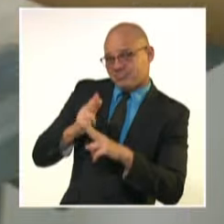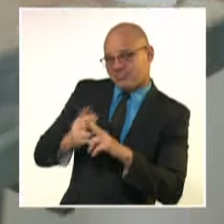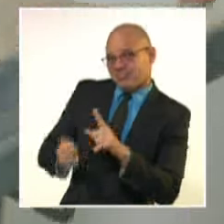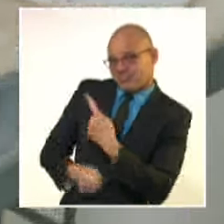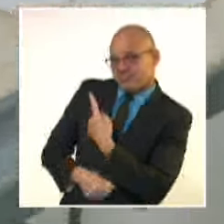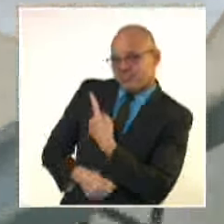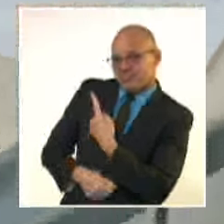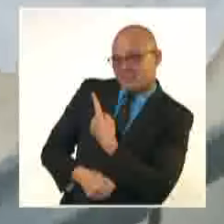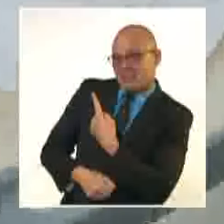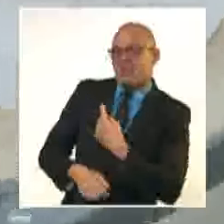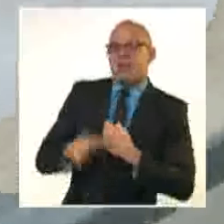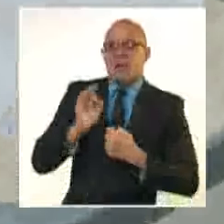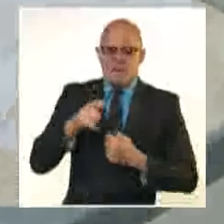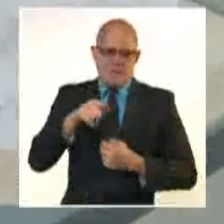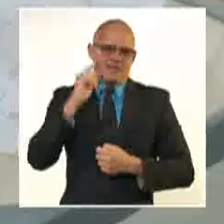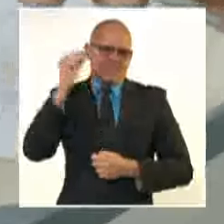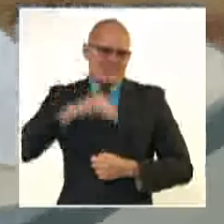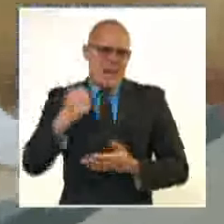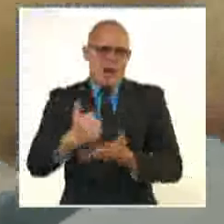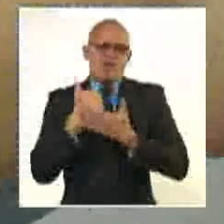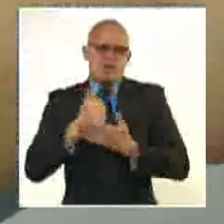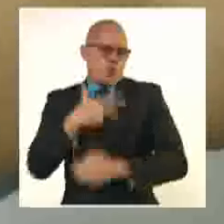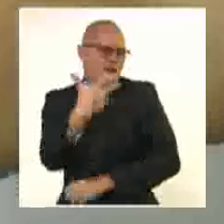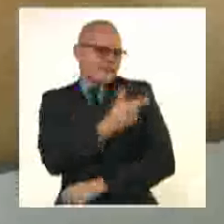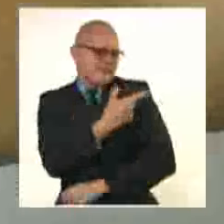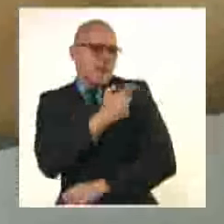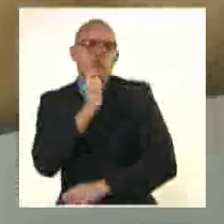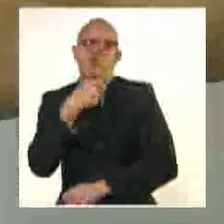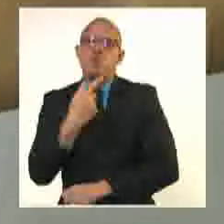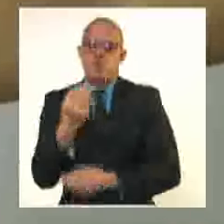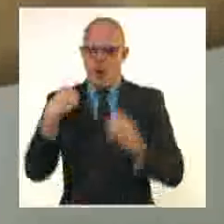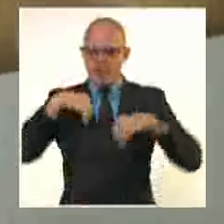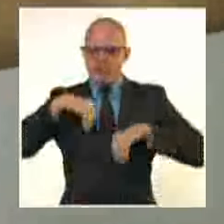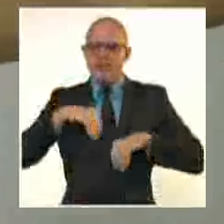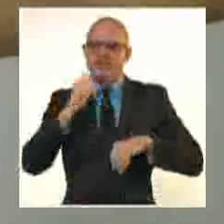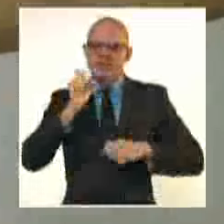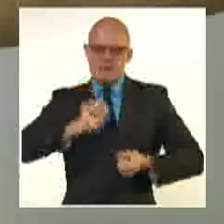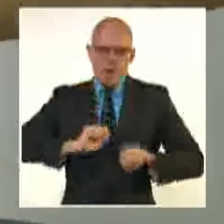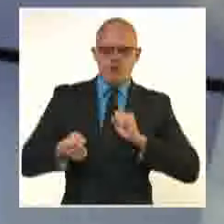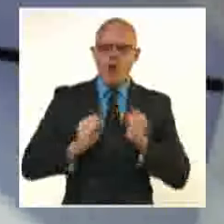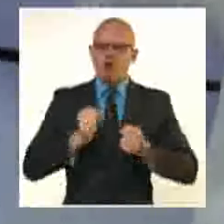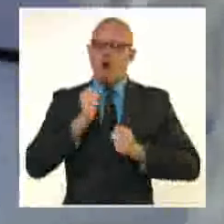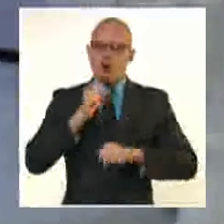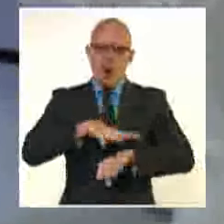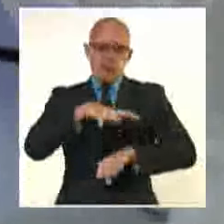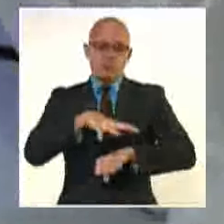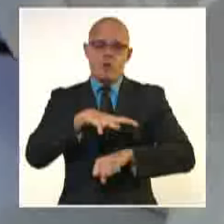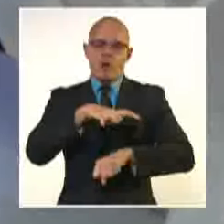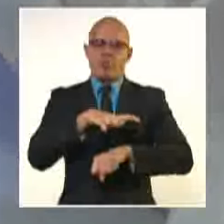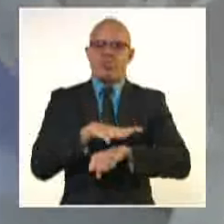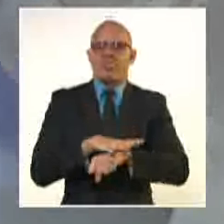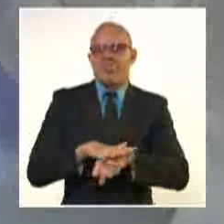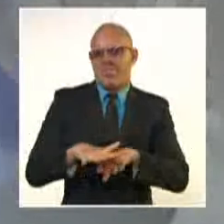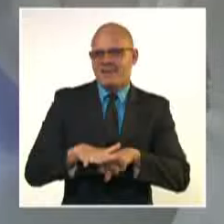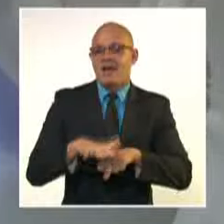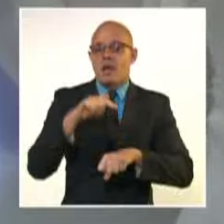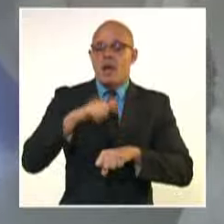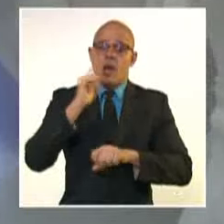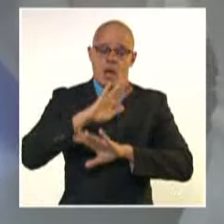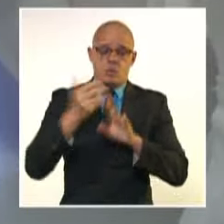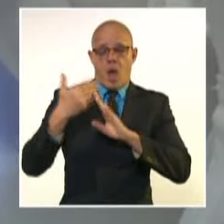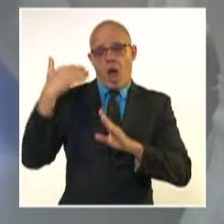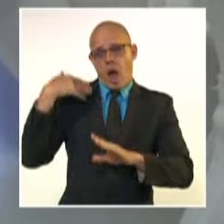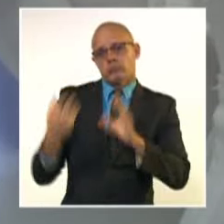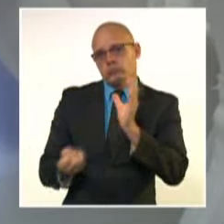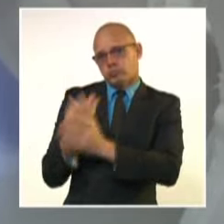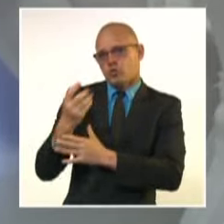Husvinza, medicamento inmunomodulador que ayuda a regular la magnitud de las inflamaciones. En principio fue desarrollado por especialistas del Centro